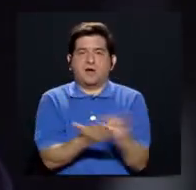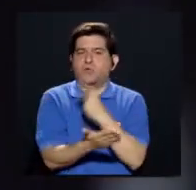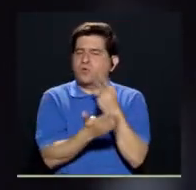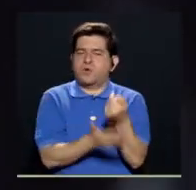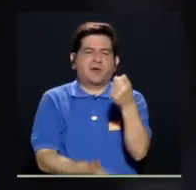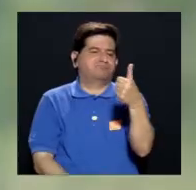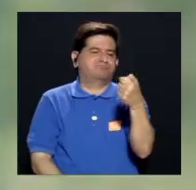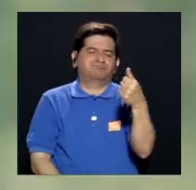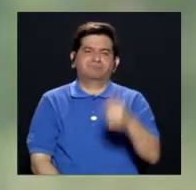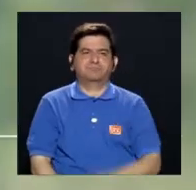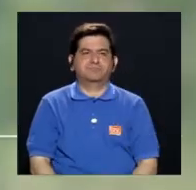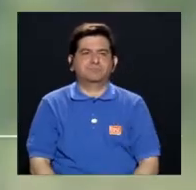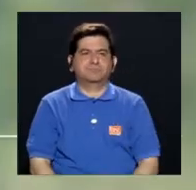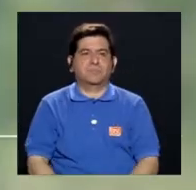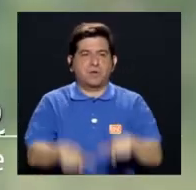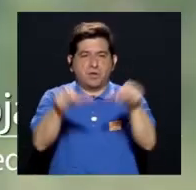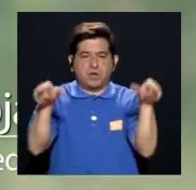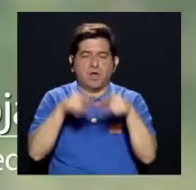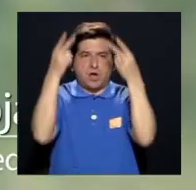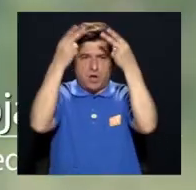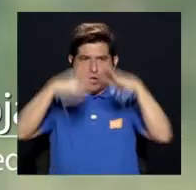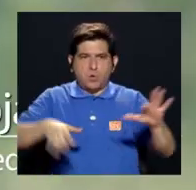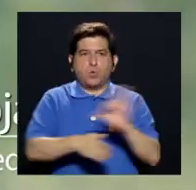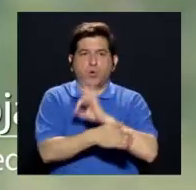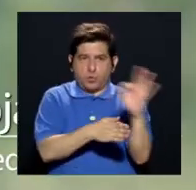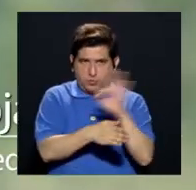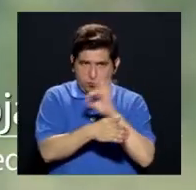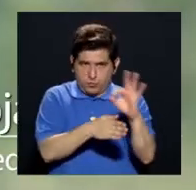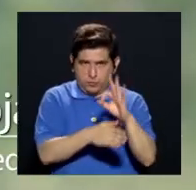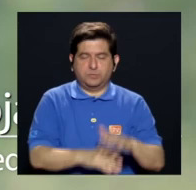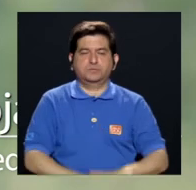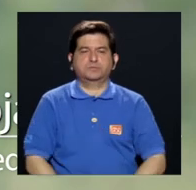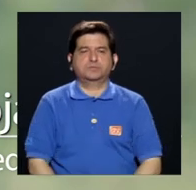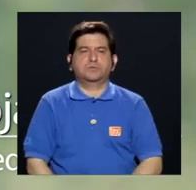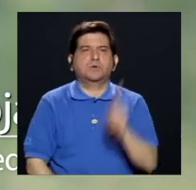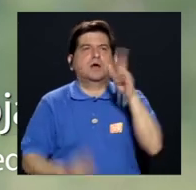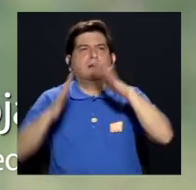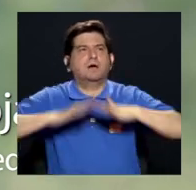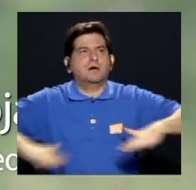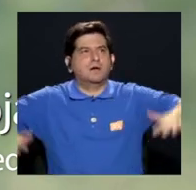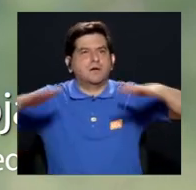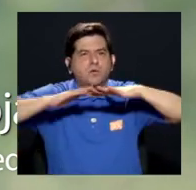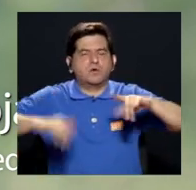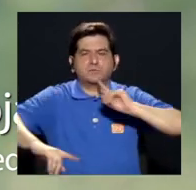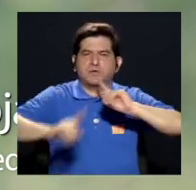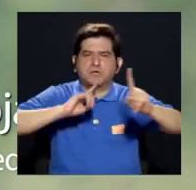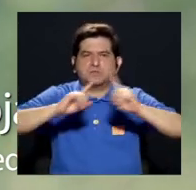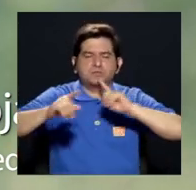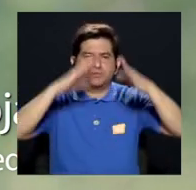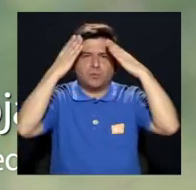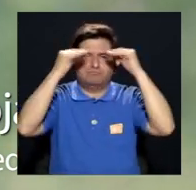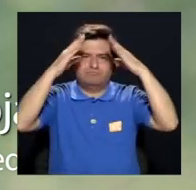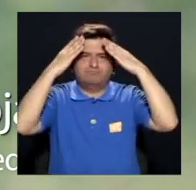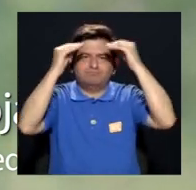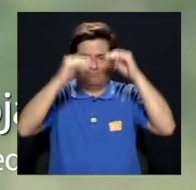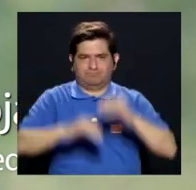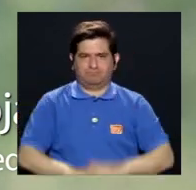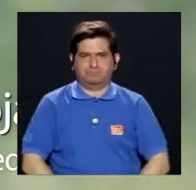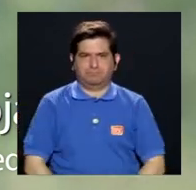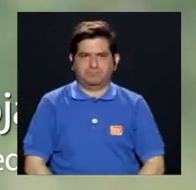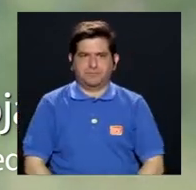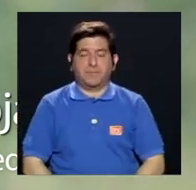son escasas. El sitio web ha funcionado como un espacio para divulgar información,